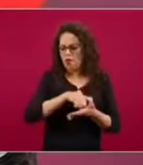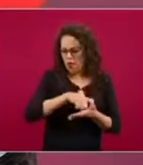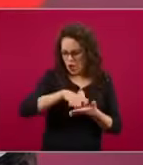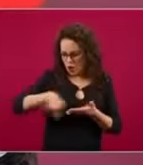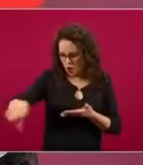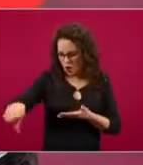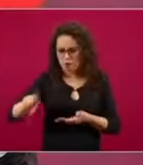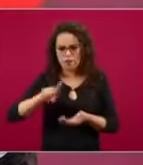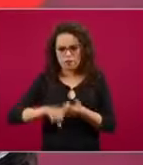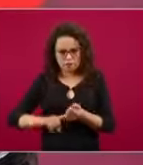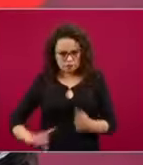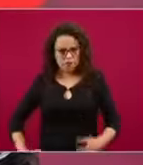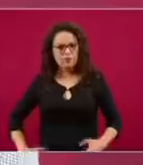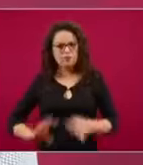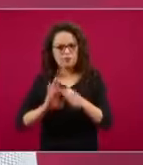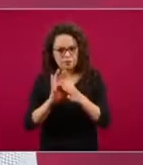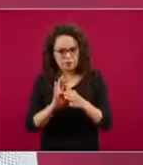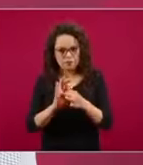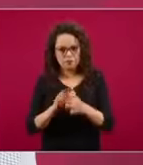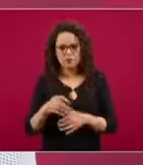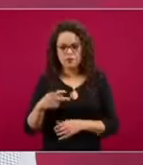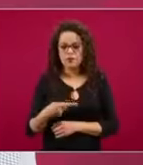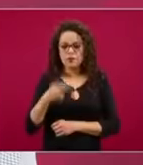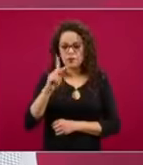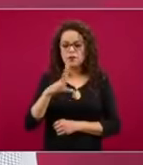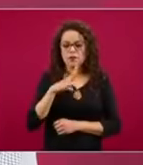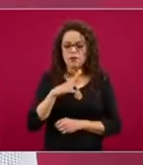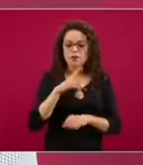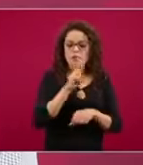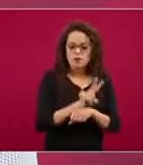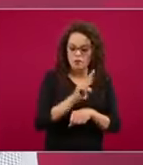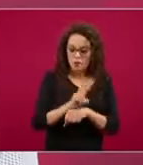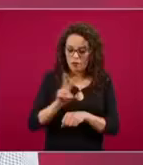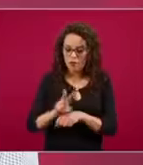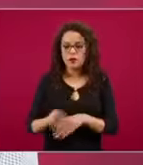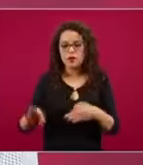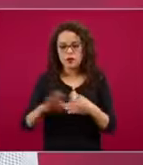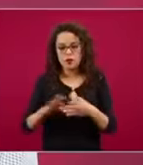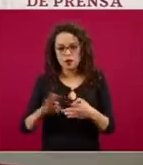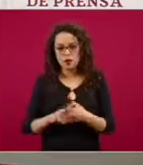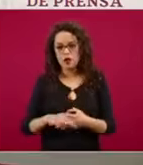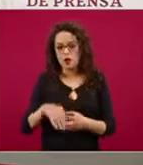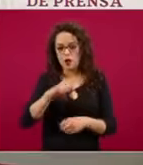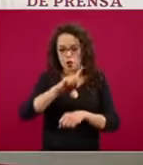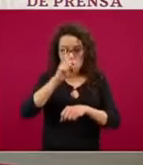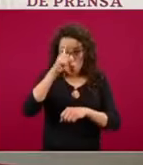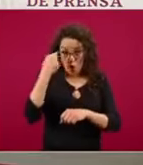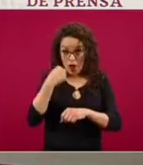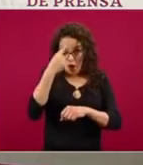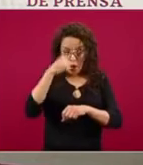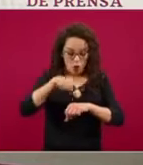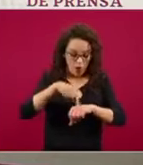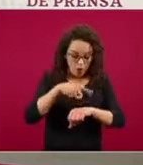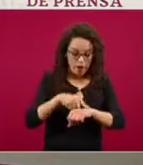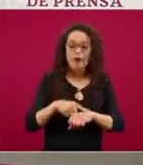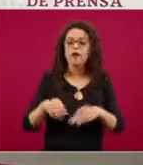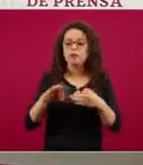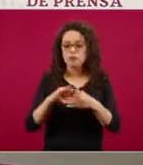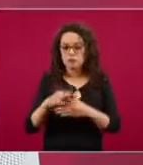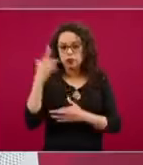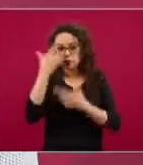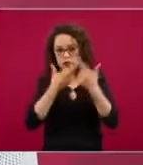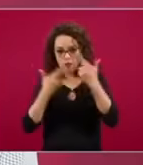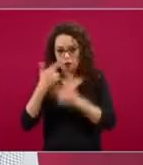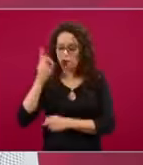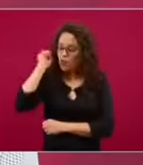forma parte de esta red, pero que lleva a cabo un monitoreo hora con hora y diario de las condiciones para asegurar que la